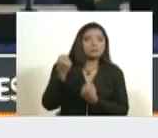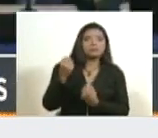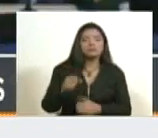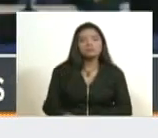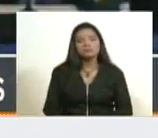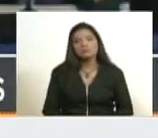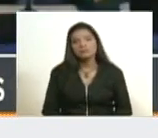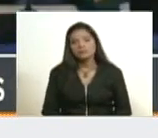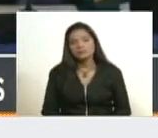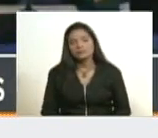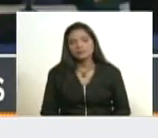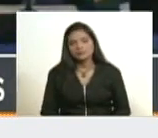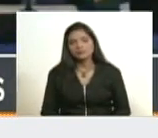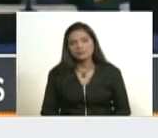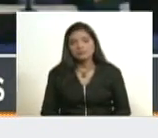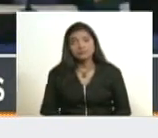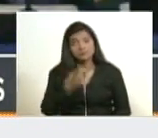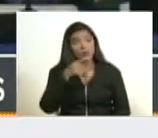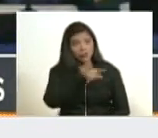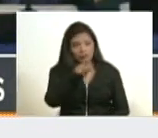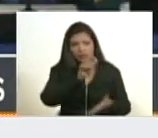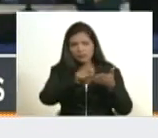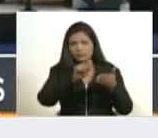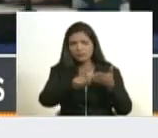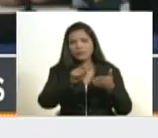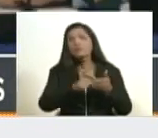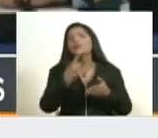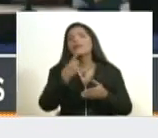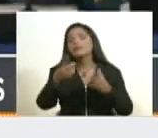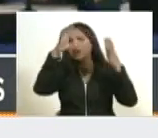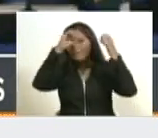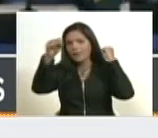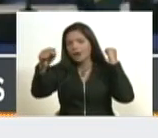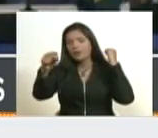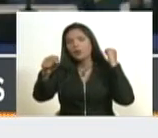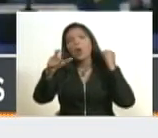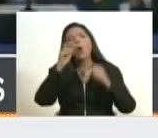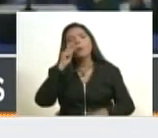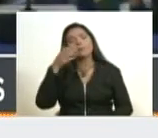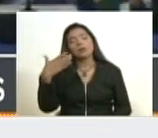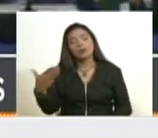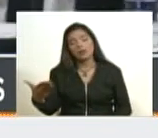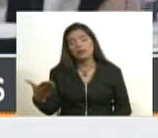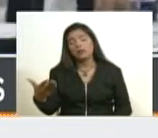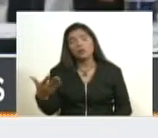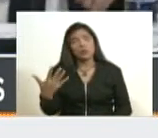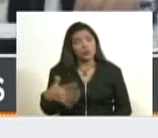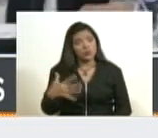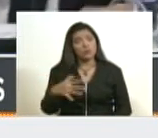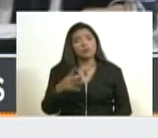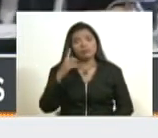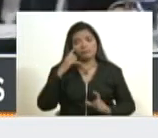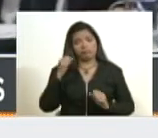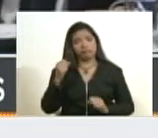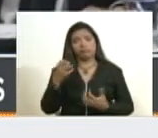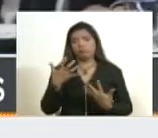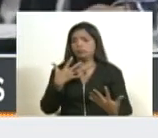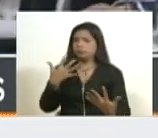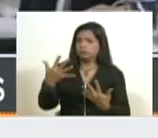Totalmente. Tomen nota, yo le dije al embajador, que es un hombre de una gran cultura